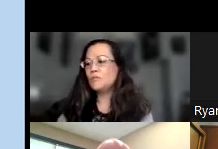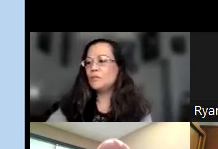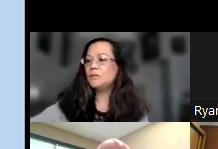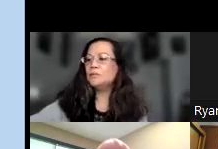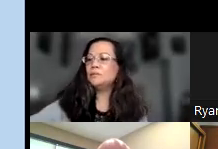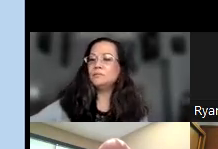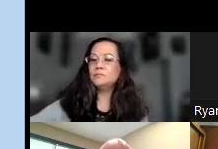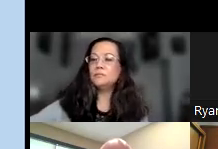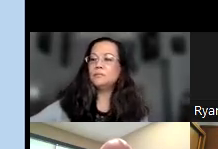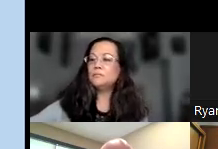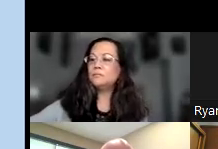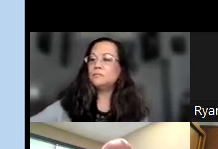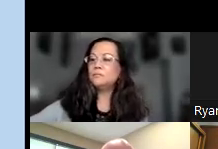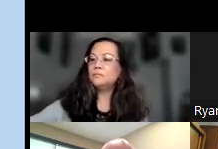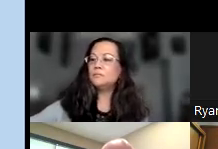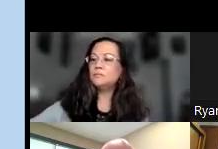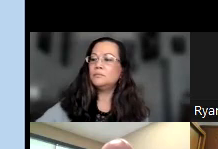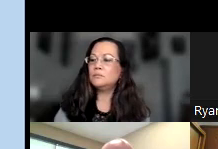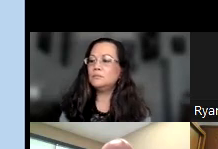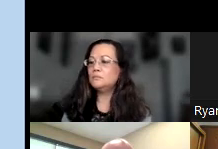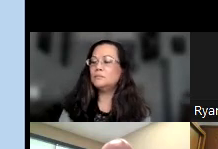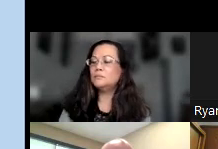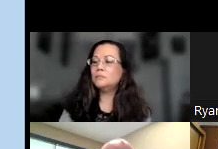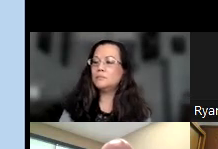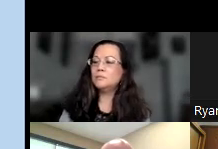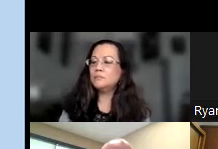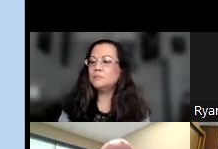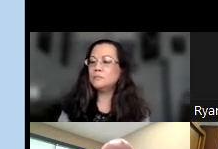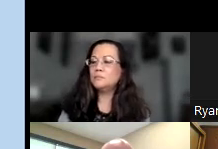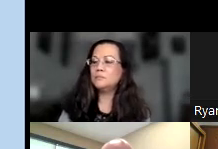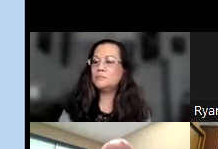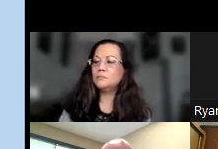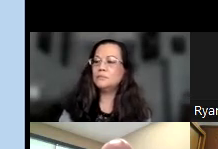sordos. Y esto también se sirve por los centros regionales y tienen